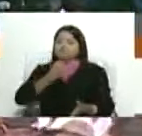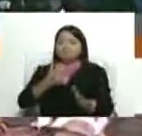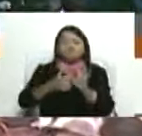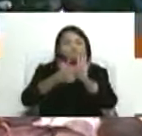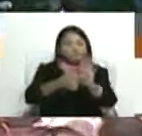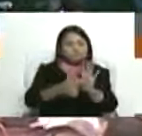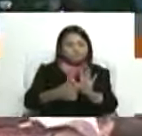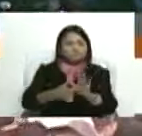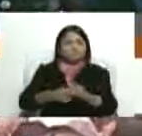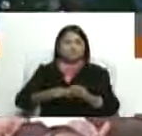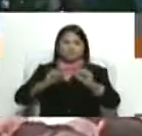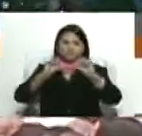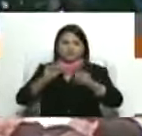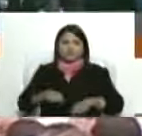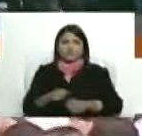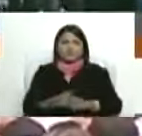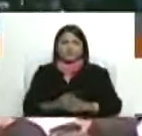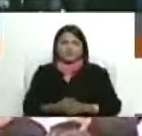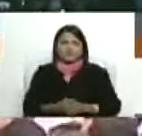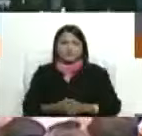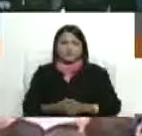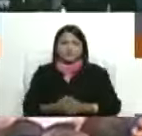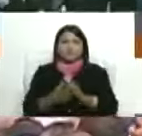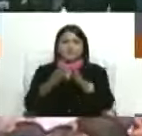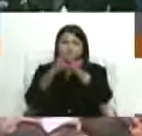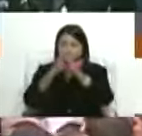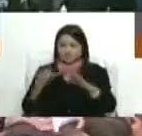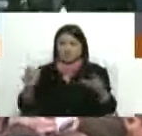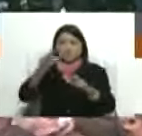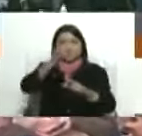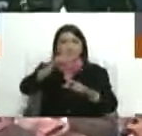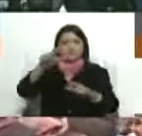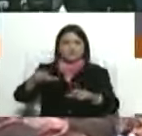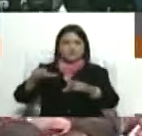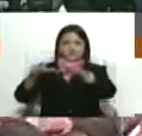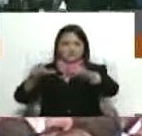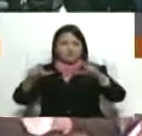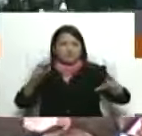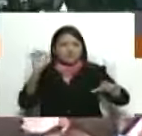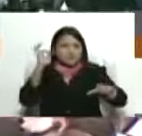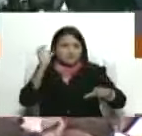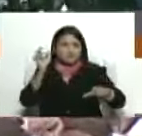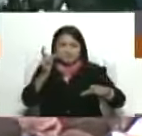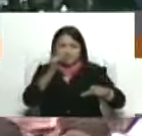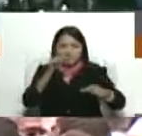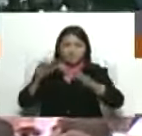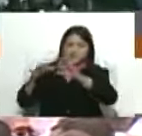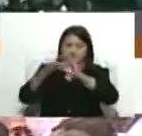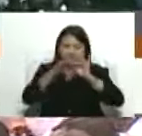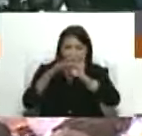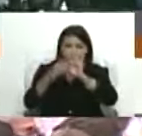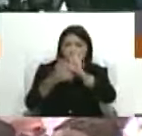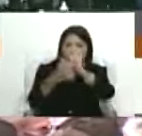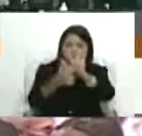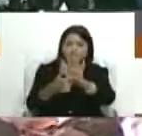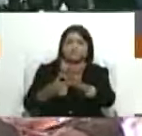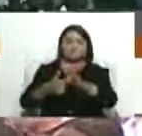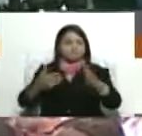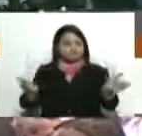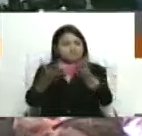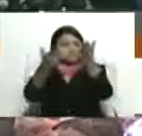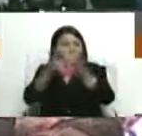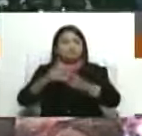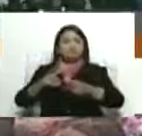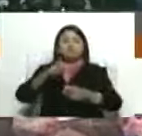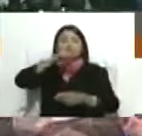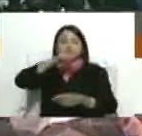ha llegado la hora donde todas juntas y todos juntos iremos para cambiar la historia